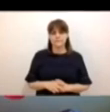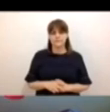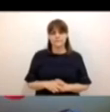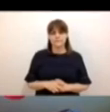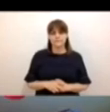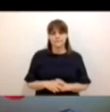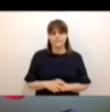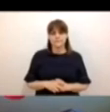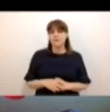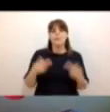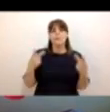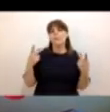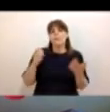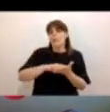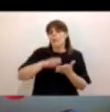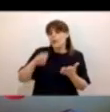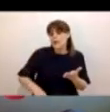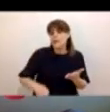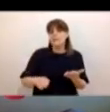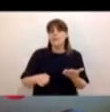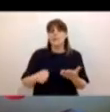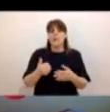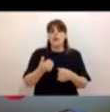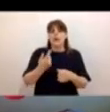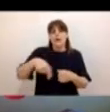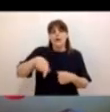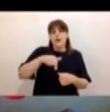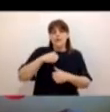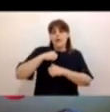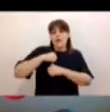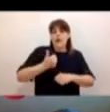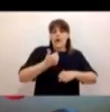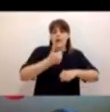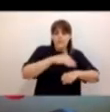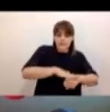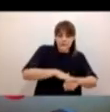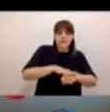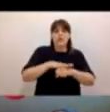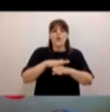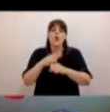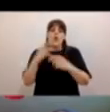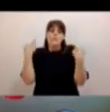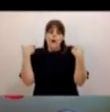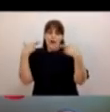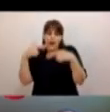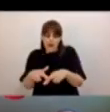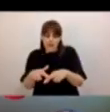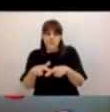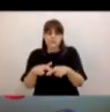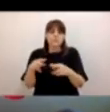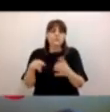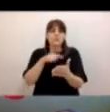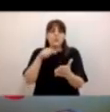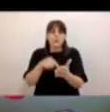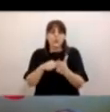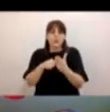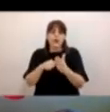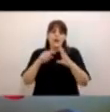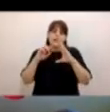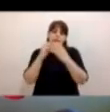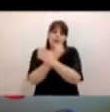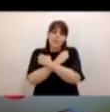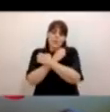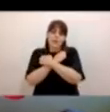trabajo administrativo docente o de investigación académica en instituciones de educación superior son docentes son